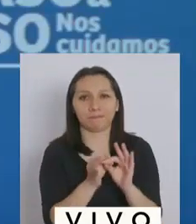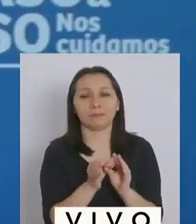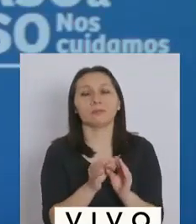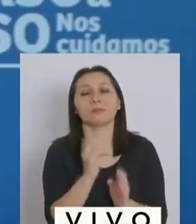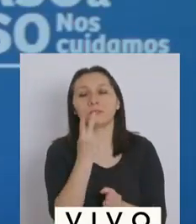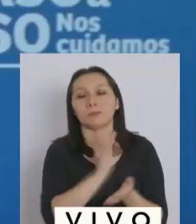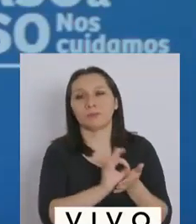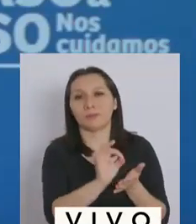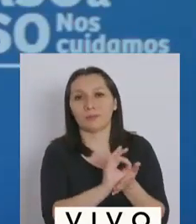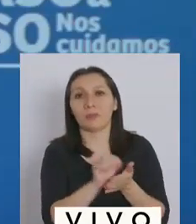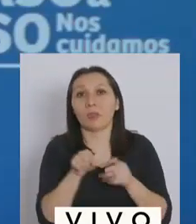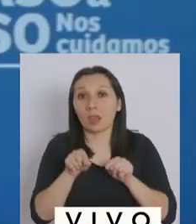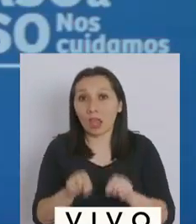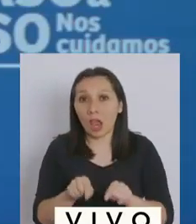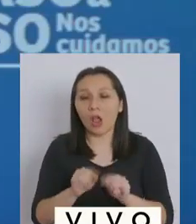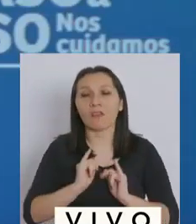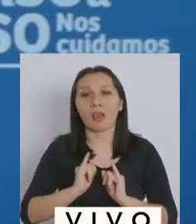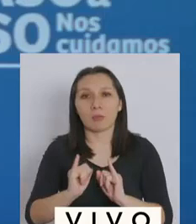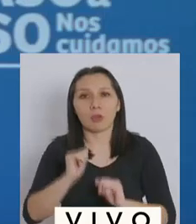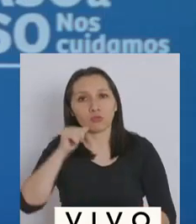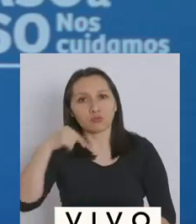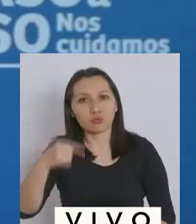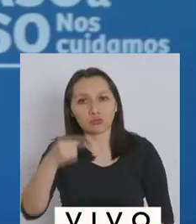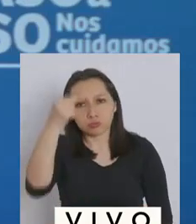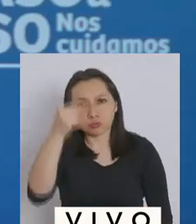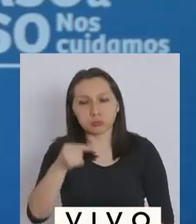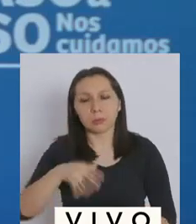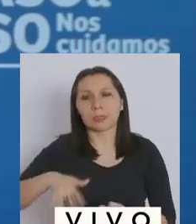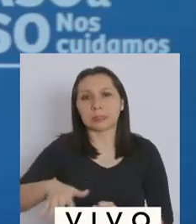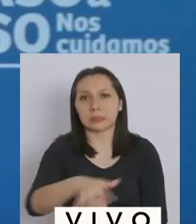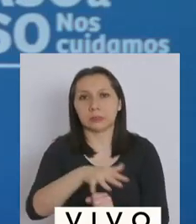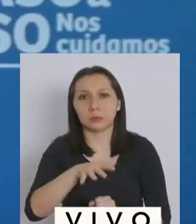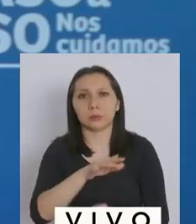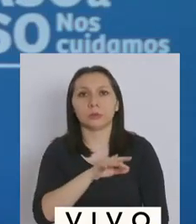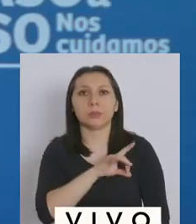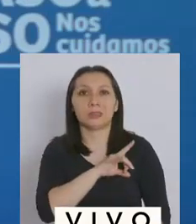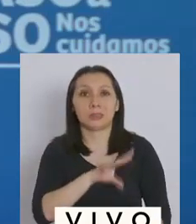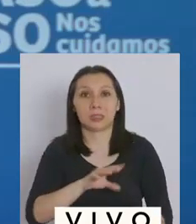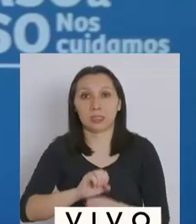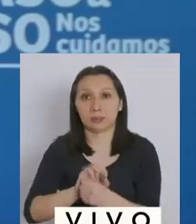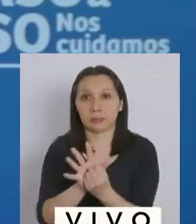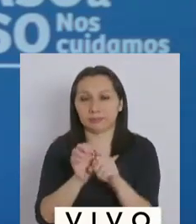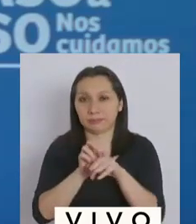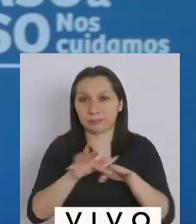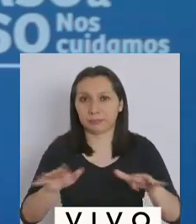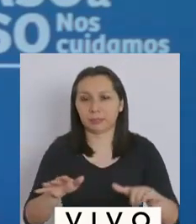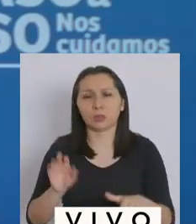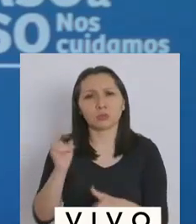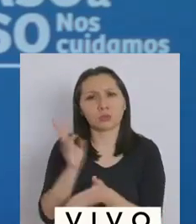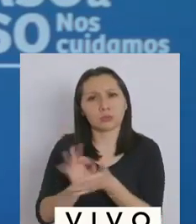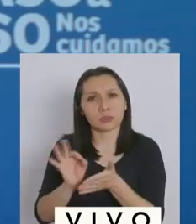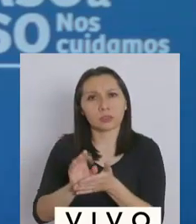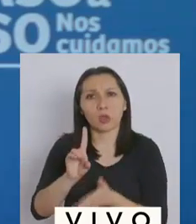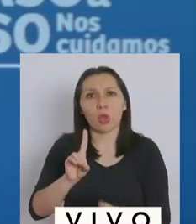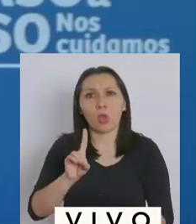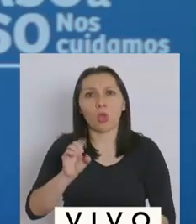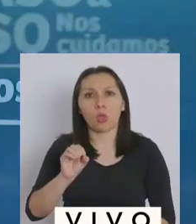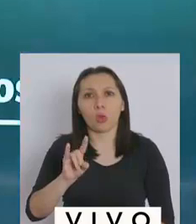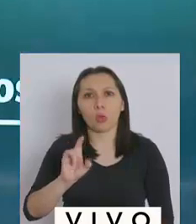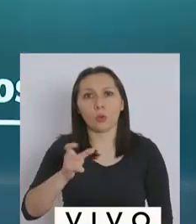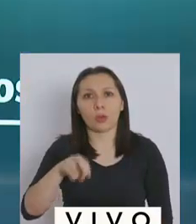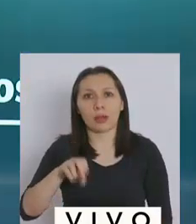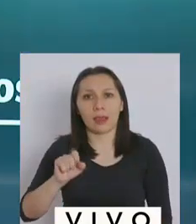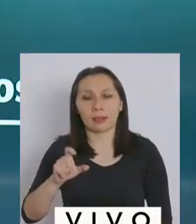subsecretaria. Vamos a pasar ahora al reporte diario de la situación de la pandemia en Chile. Subsecretario Duñac, por favor, puede dar los anuncios.